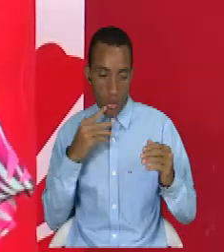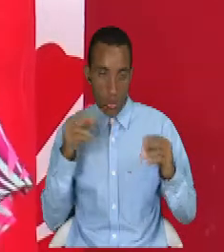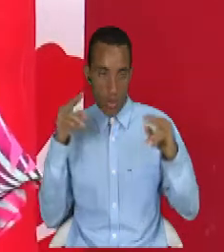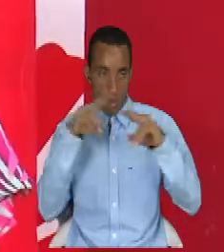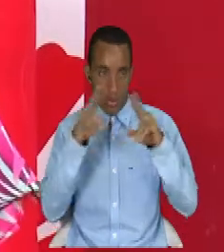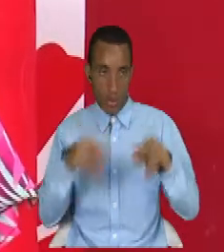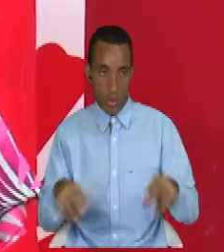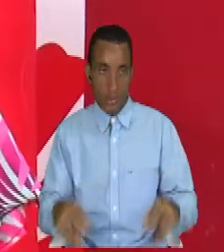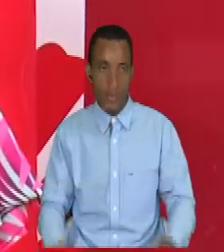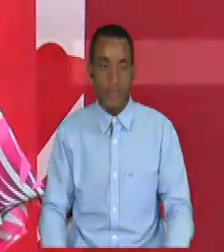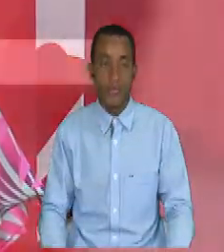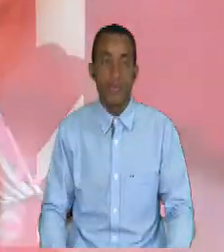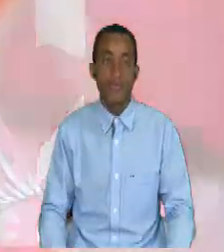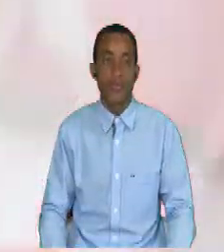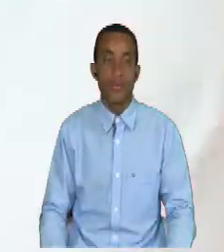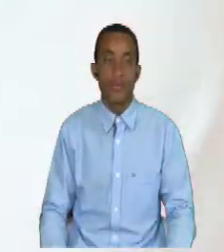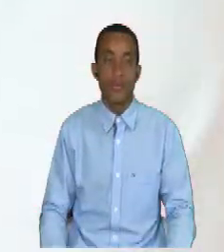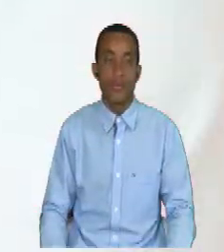la volvemos